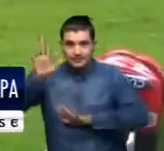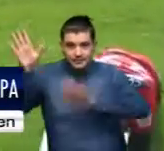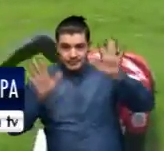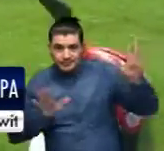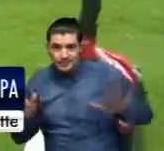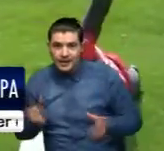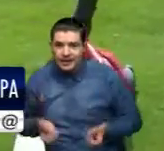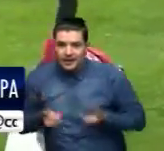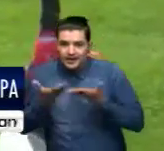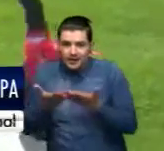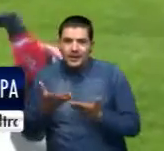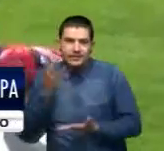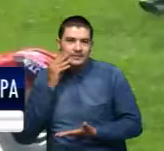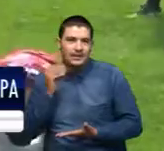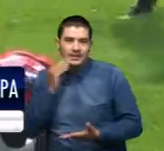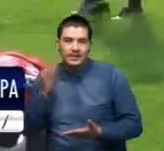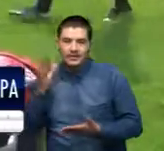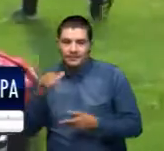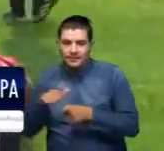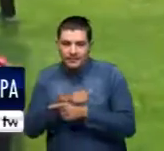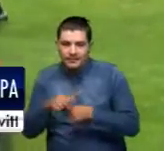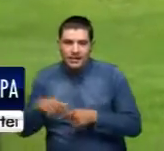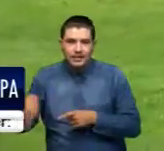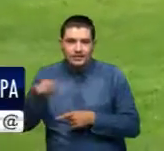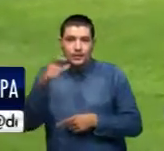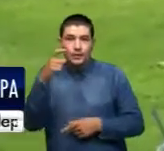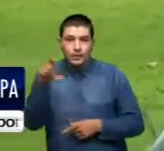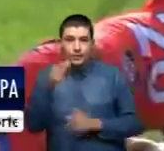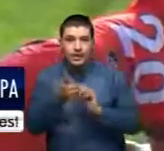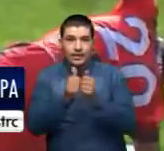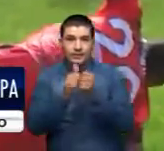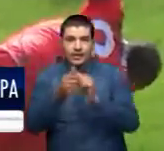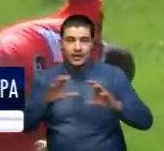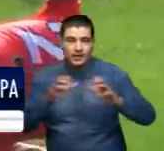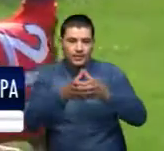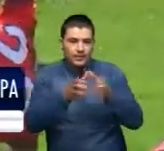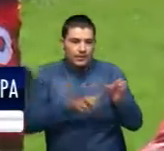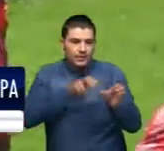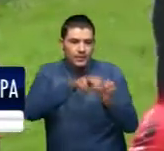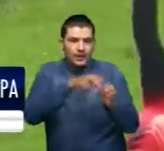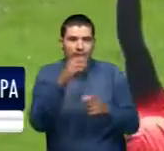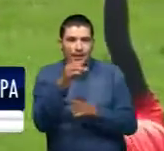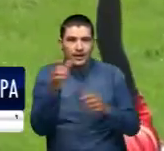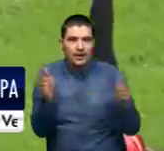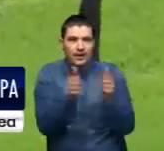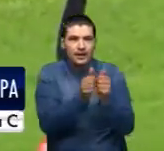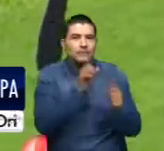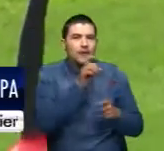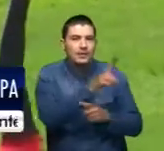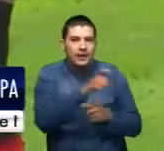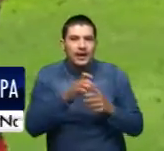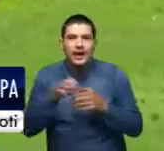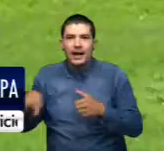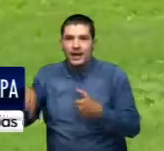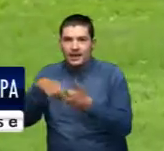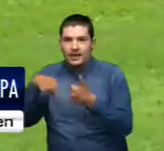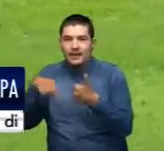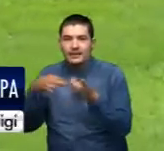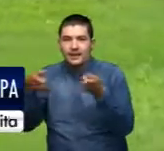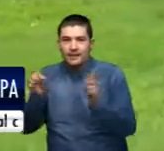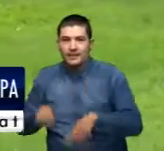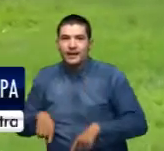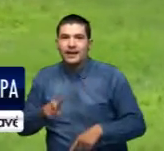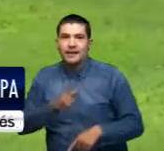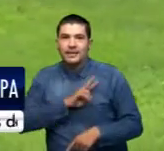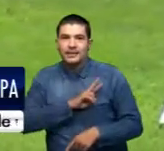experiencia computadas deportivo hace parte del grupo de junto a bucaramanga alianza petrolera y valledupar los